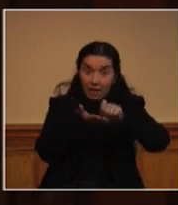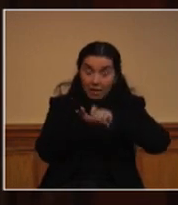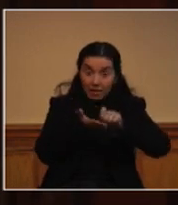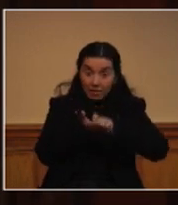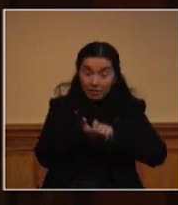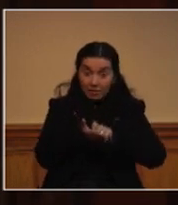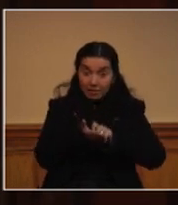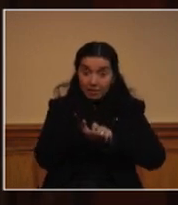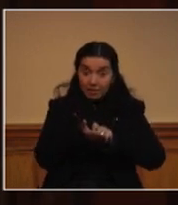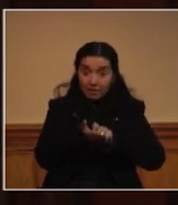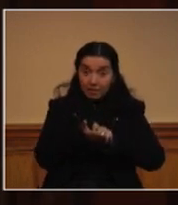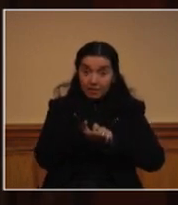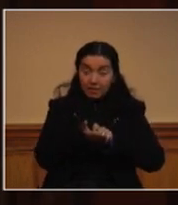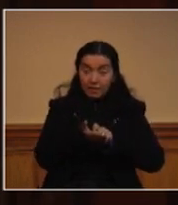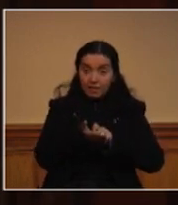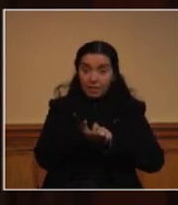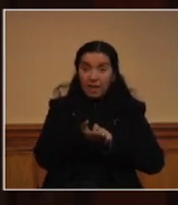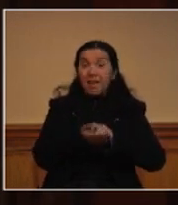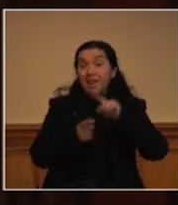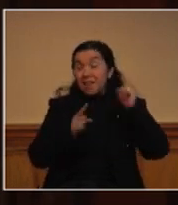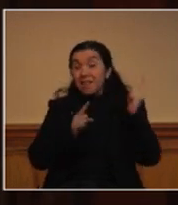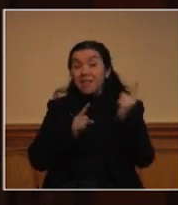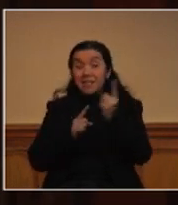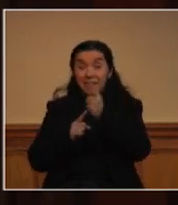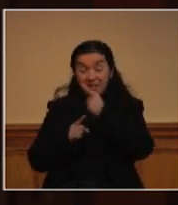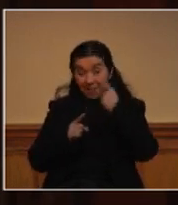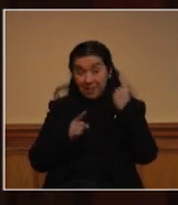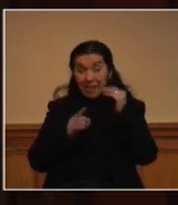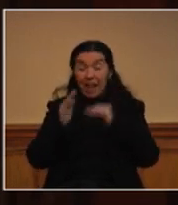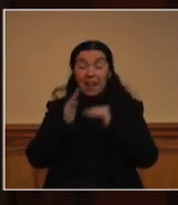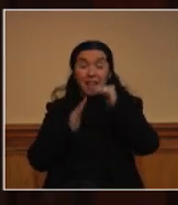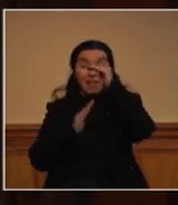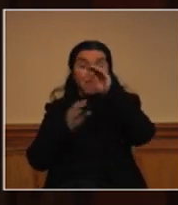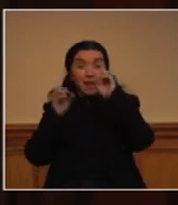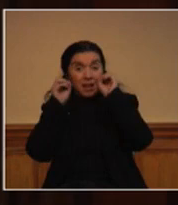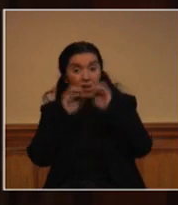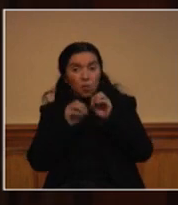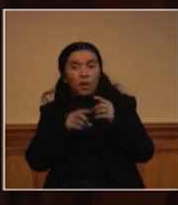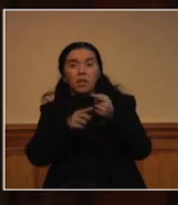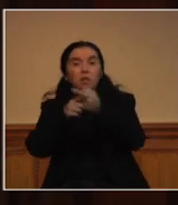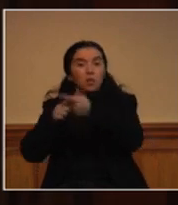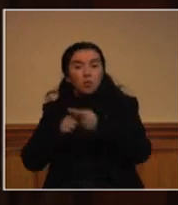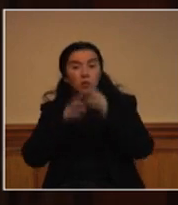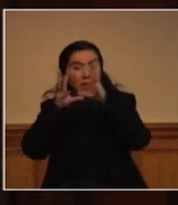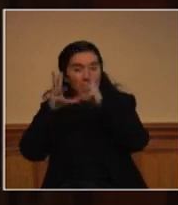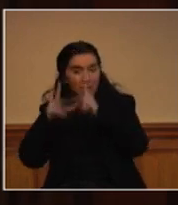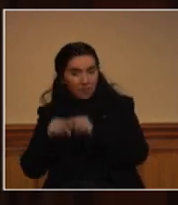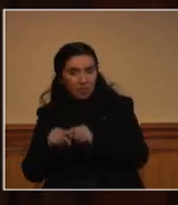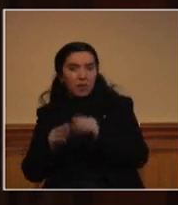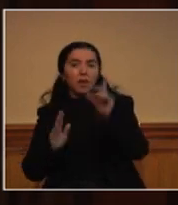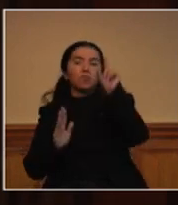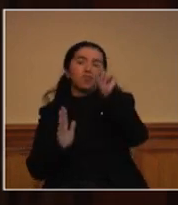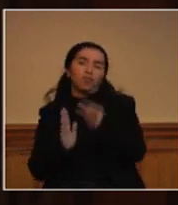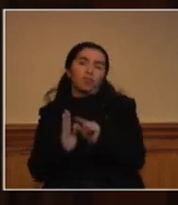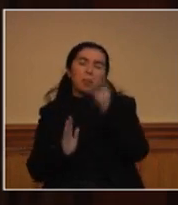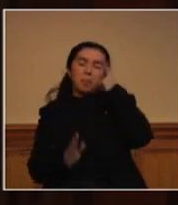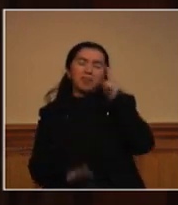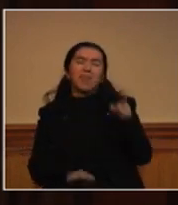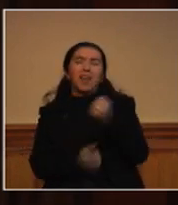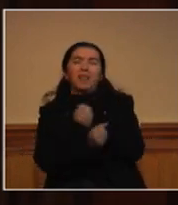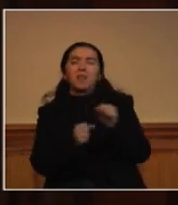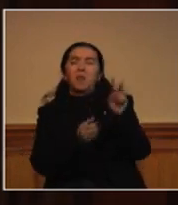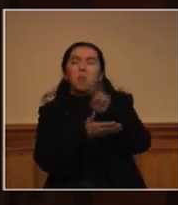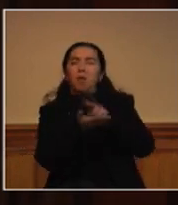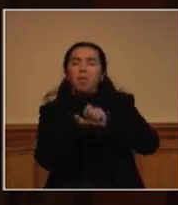que tienen discapacidad en general, tanto a nivel educativo como social y familiar, es muy bajo. y esto va a ser uno de